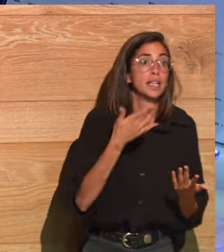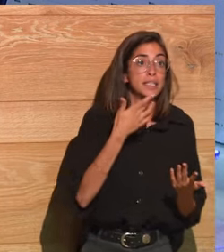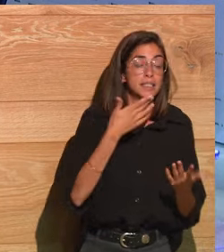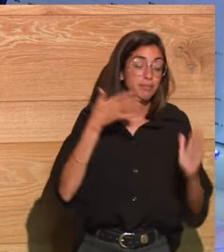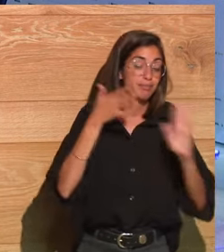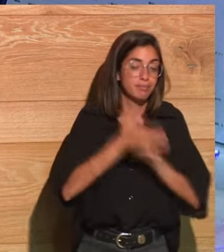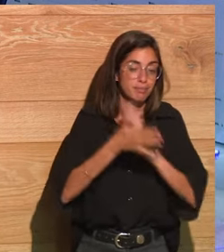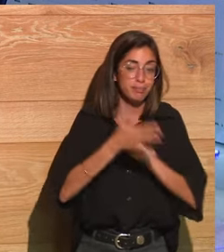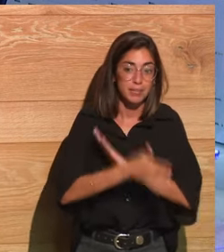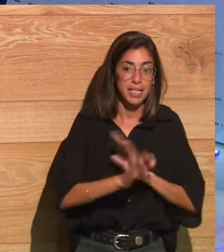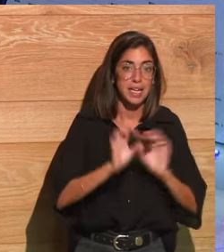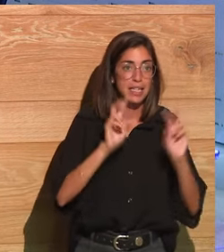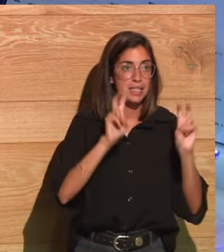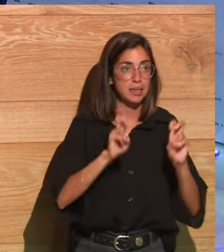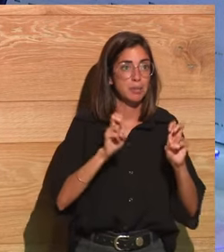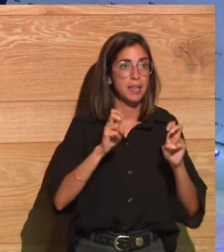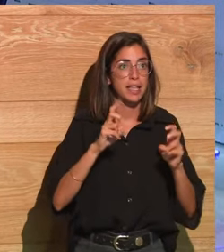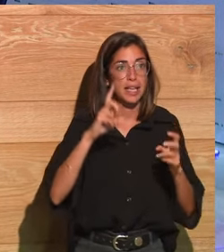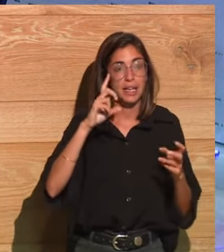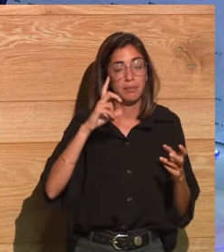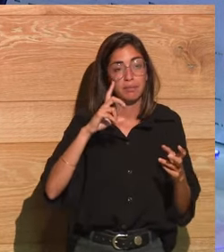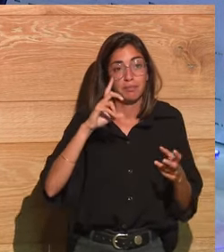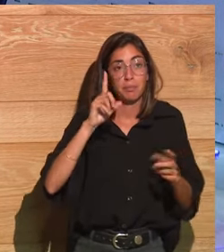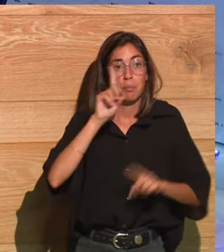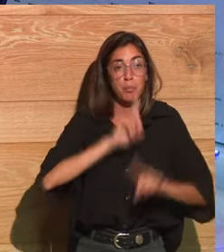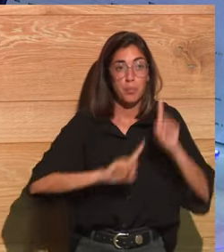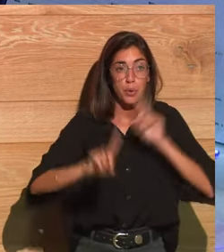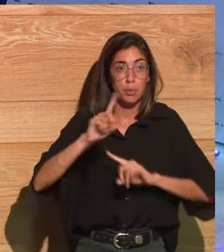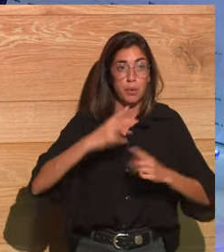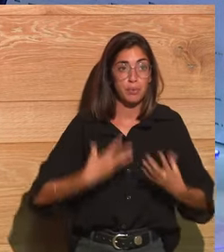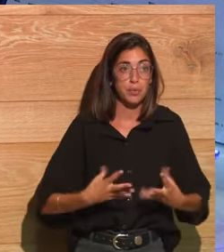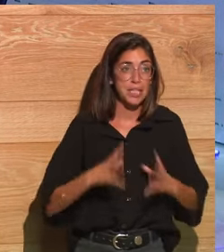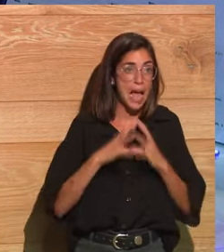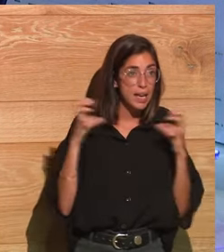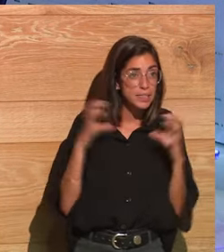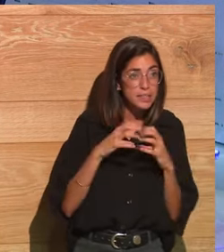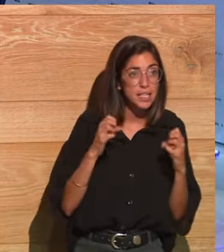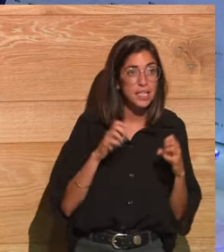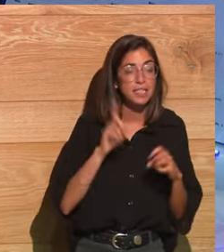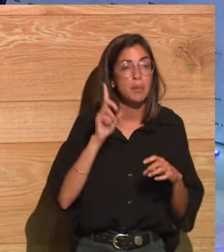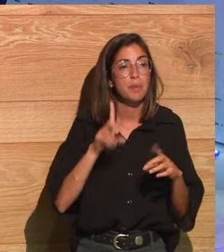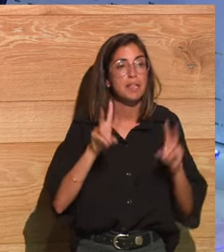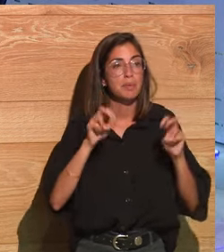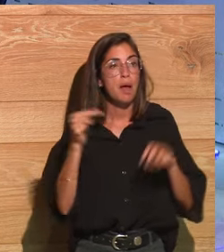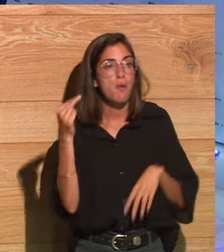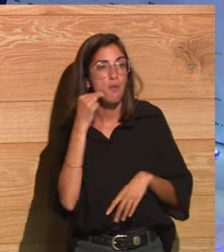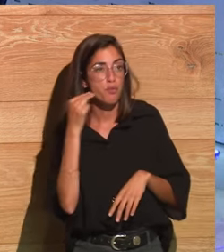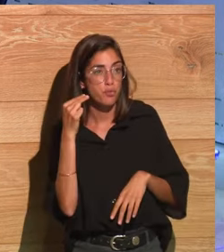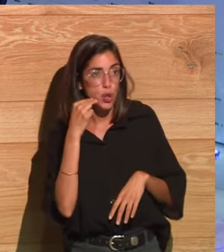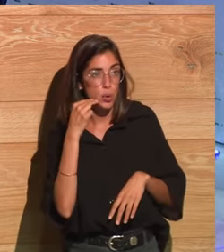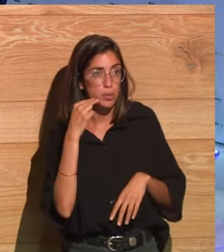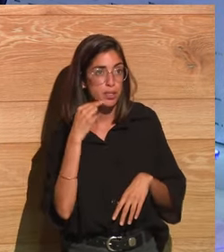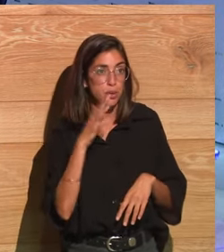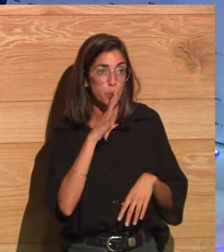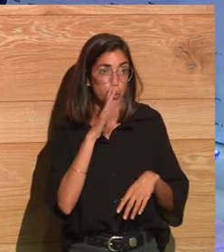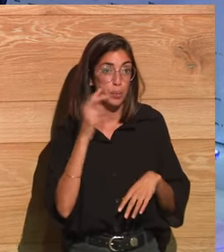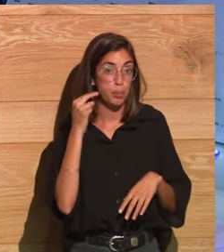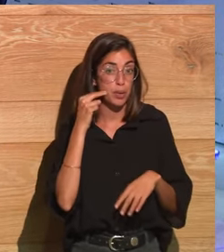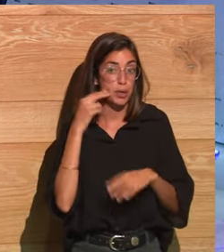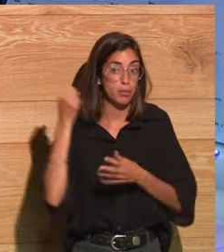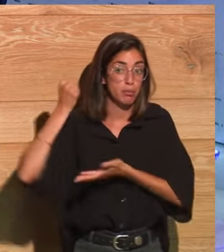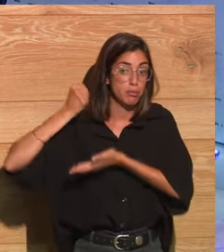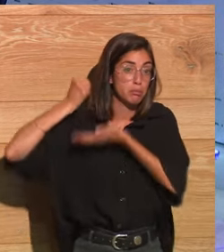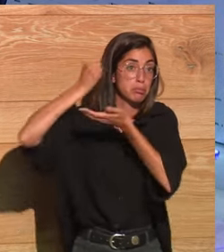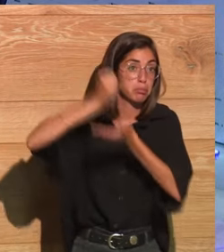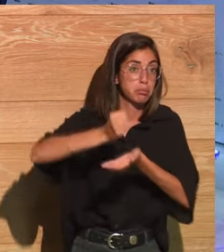simplificada, de esos trastornos de ansiedad generales que tenemos. Otros, también hablo de ellos, son las fobias. Las fobias son muchas veces miedos heredados